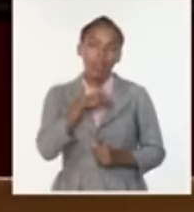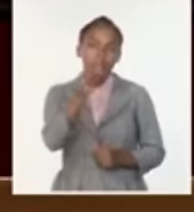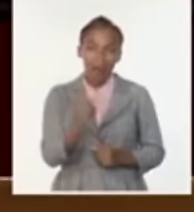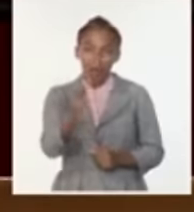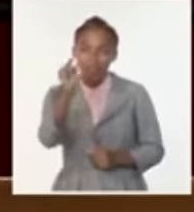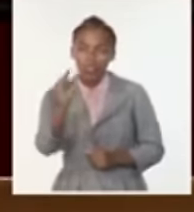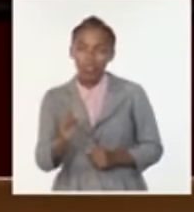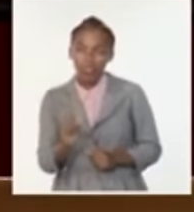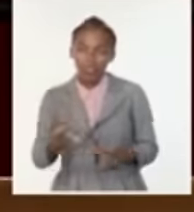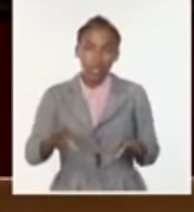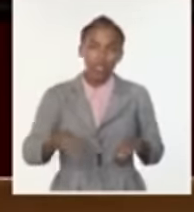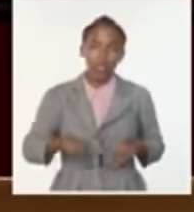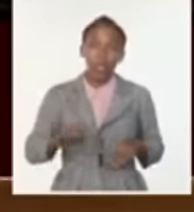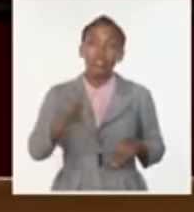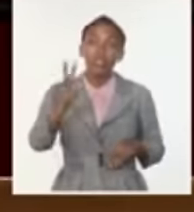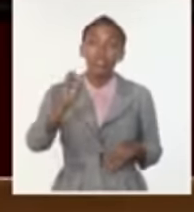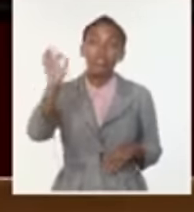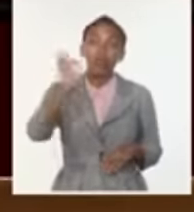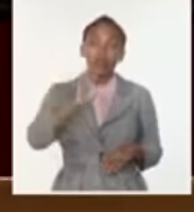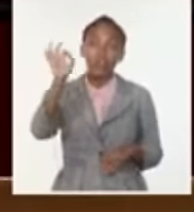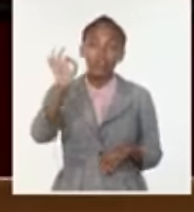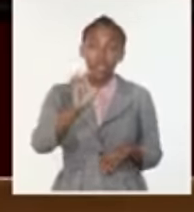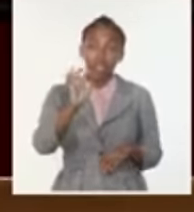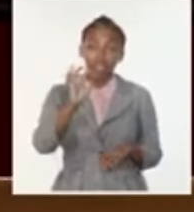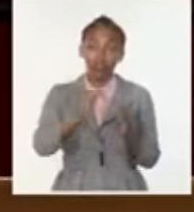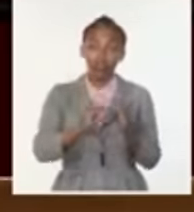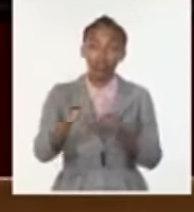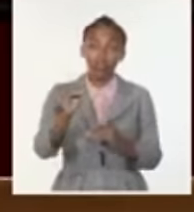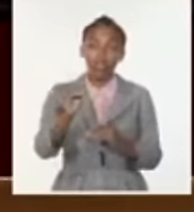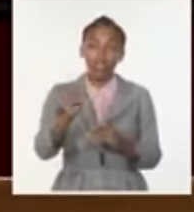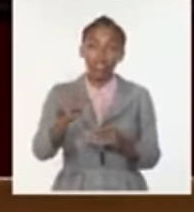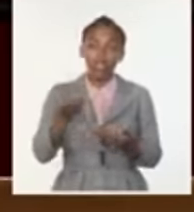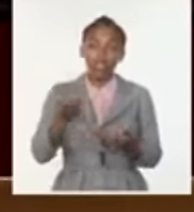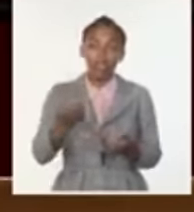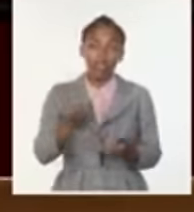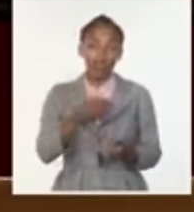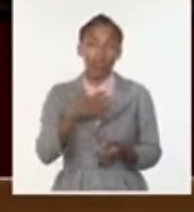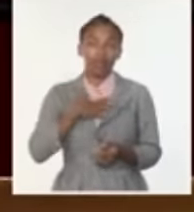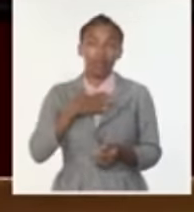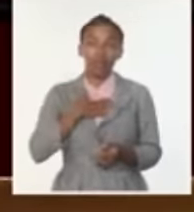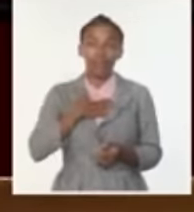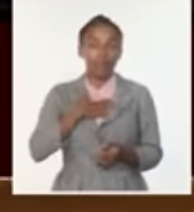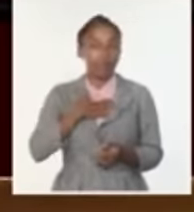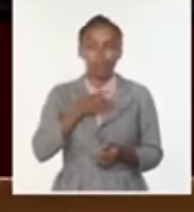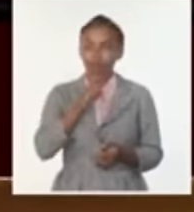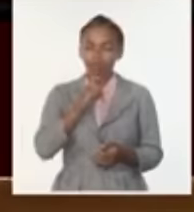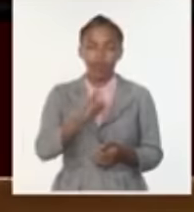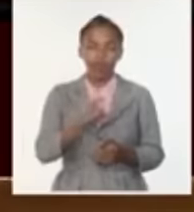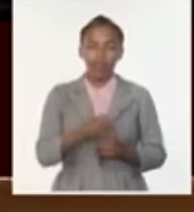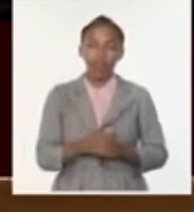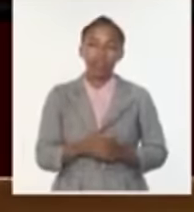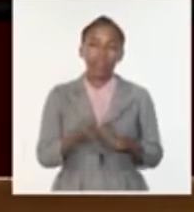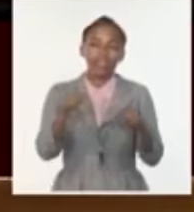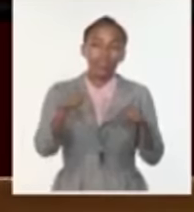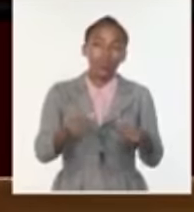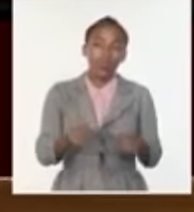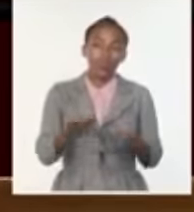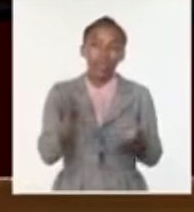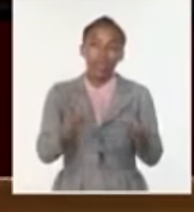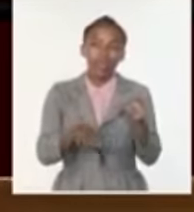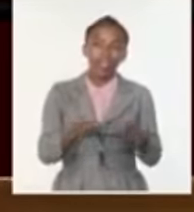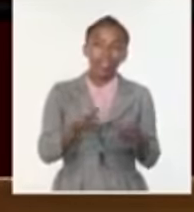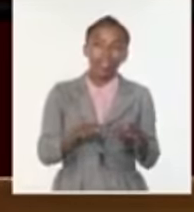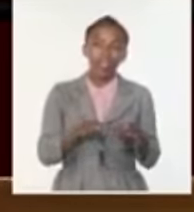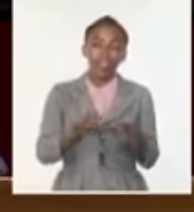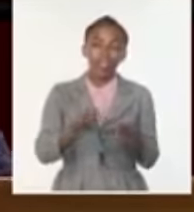haya más de un 30% de ganancia. Y ustedes dirán, dentro de, es verdad que no es poco, pero hoy a veces el doble y el triple